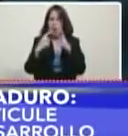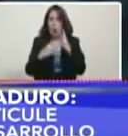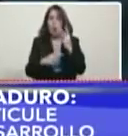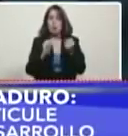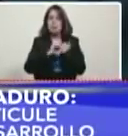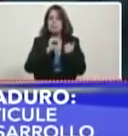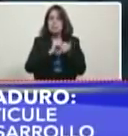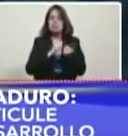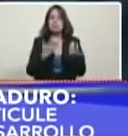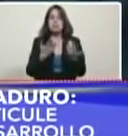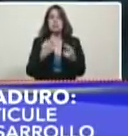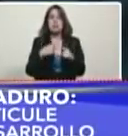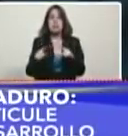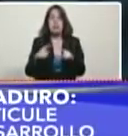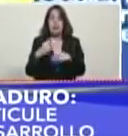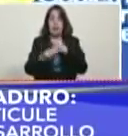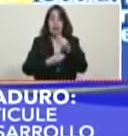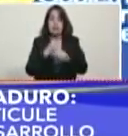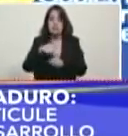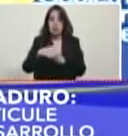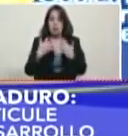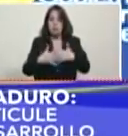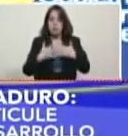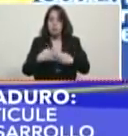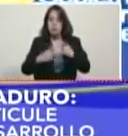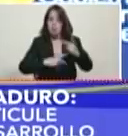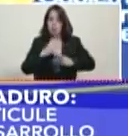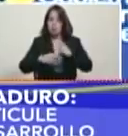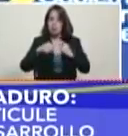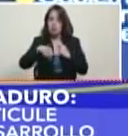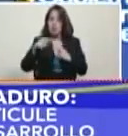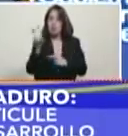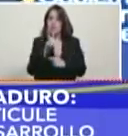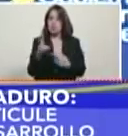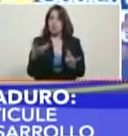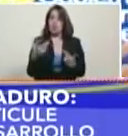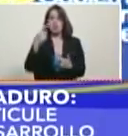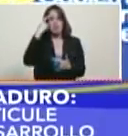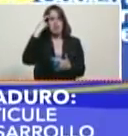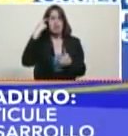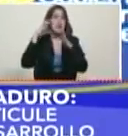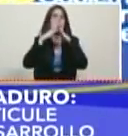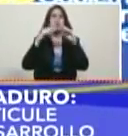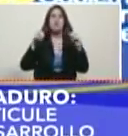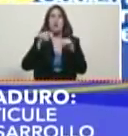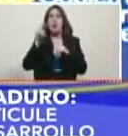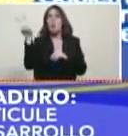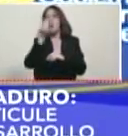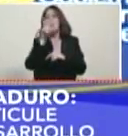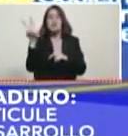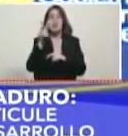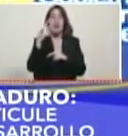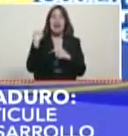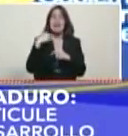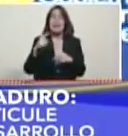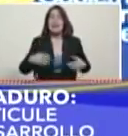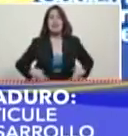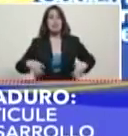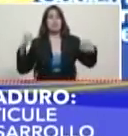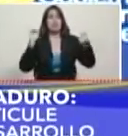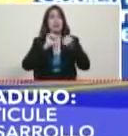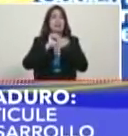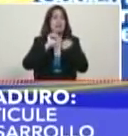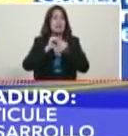e industrializarlo en Venezuela. Venezuela, ustedes saben que es una mina, toda Venezuela es una mina de riqueza. Así